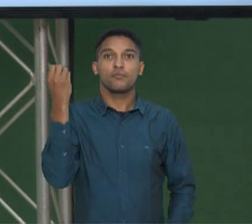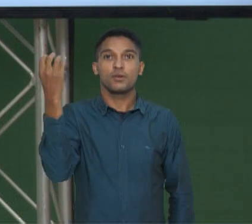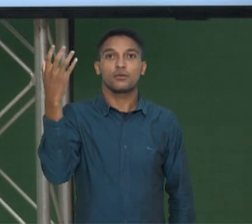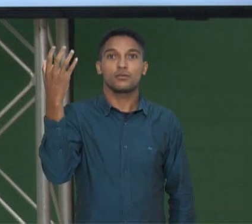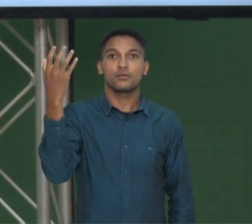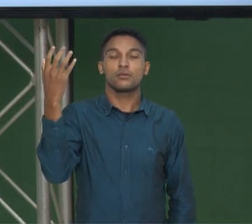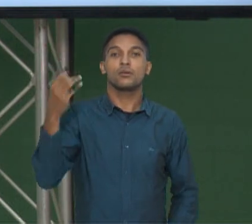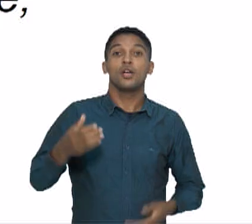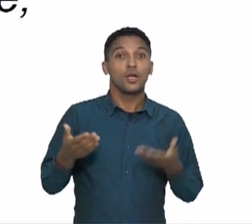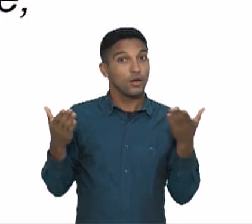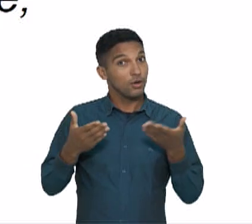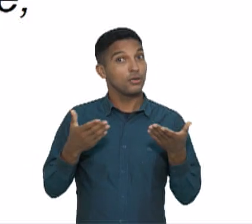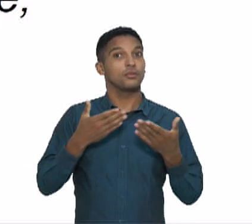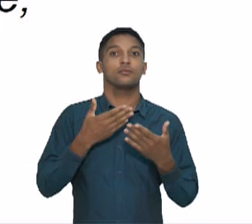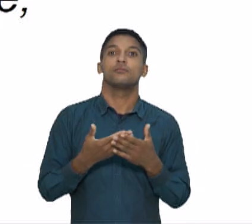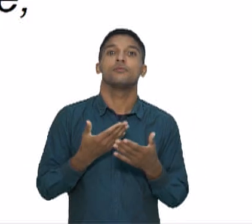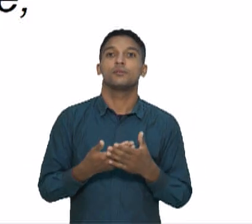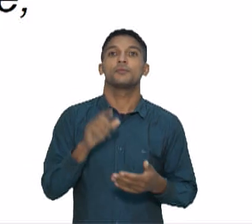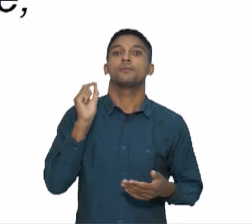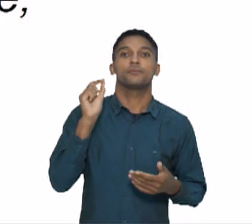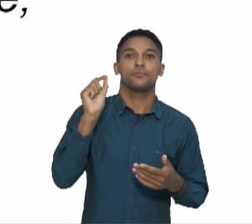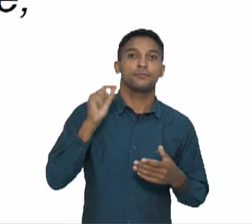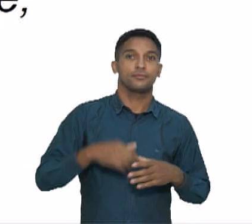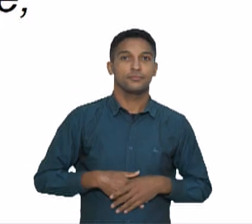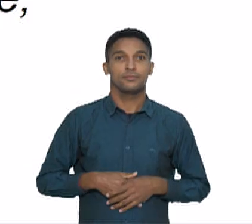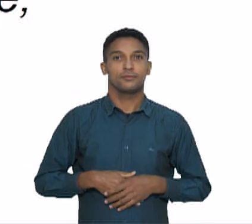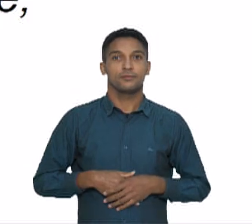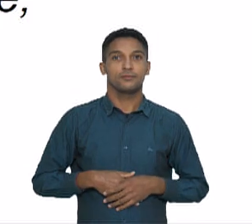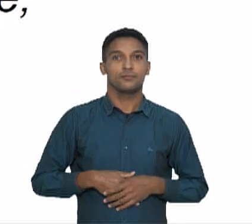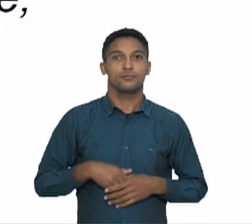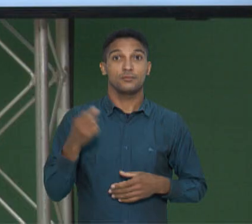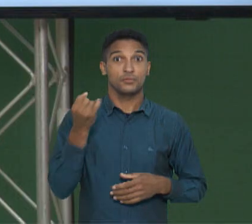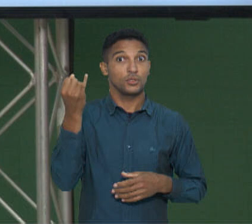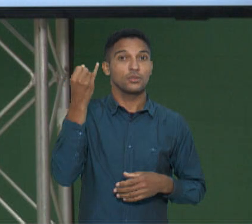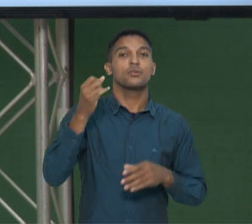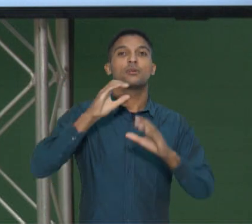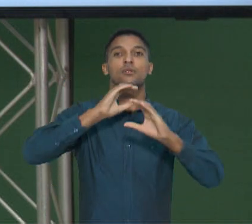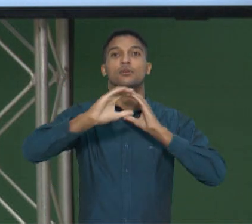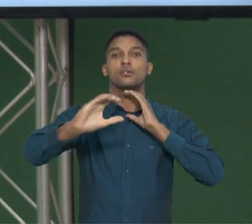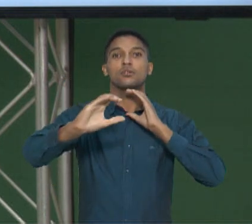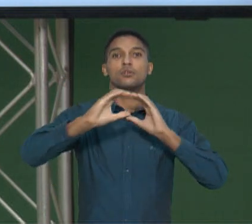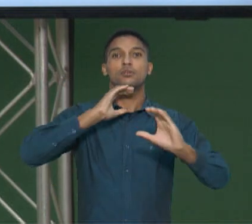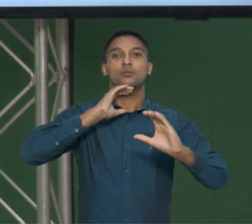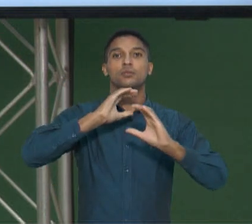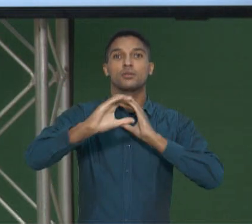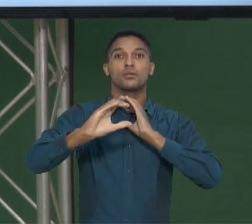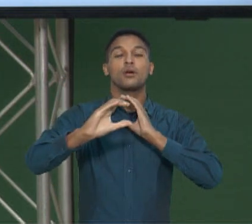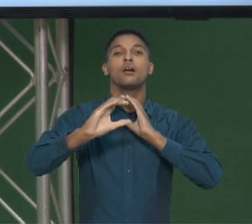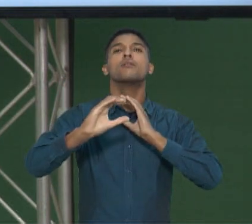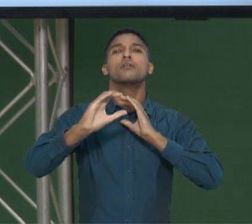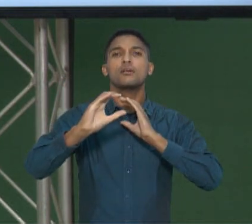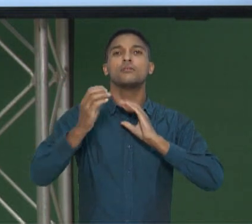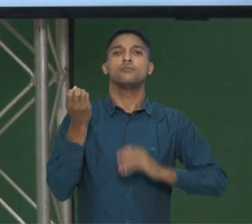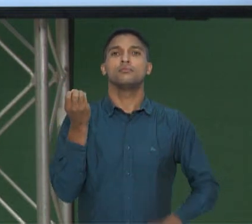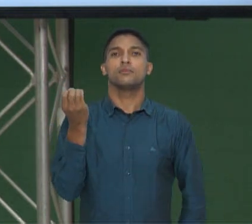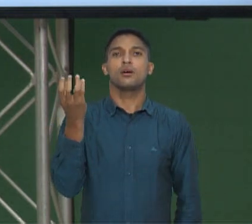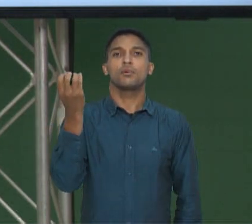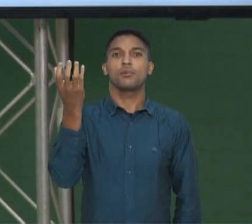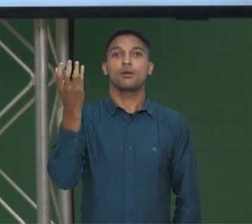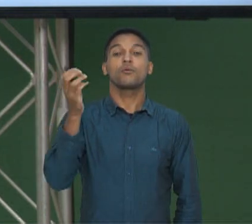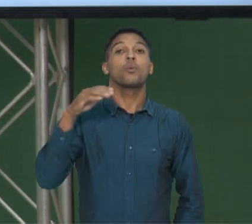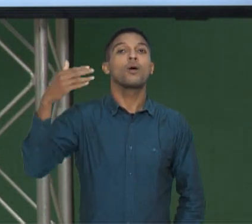hoy, vamos a hablar sobre la importancia de la comunicación en un viaje y